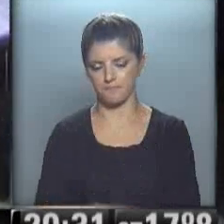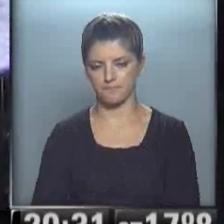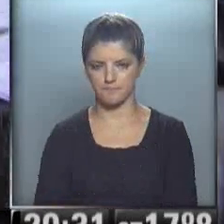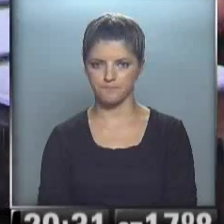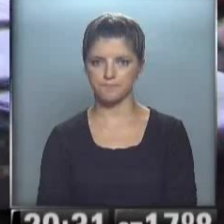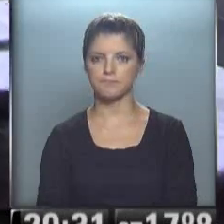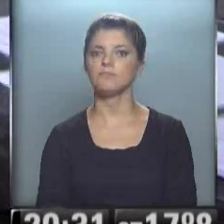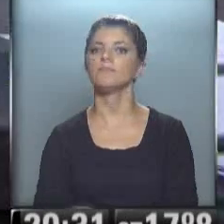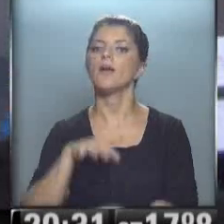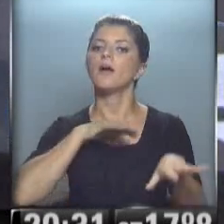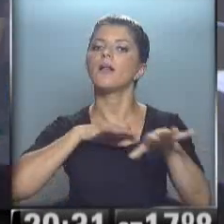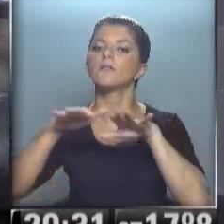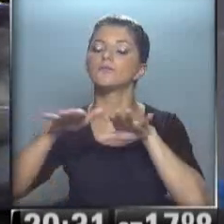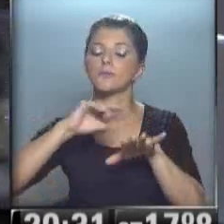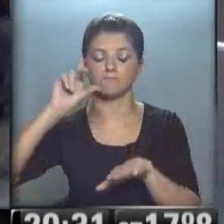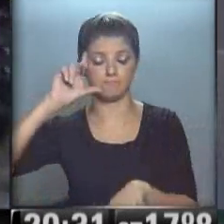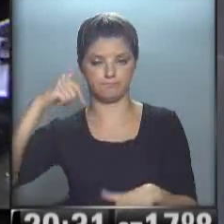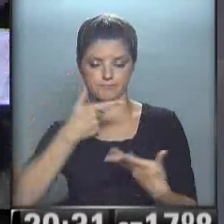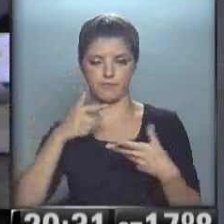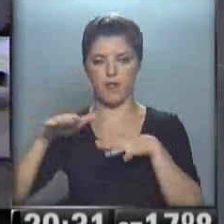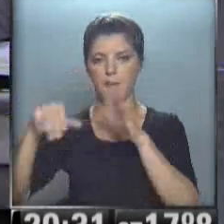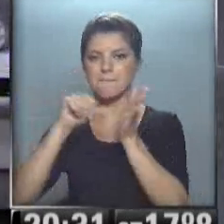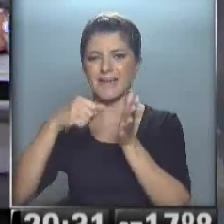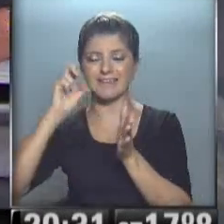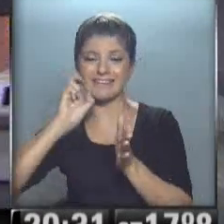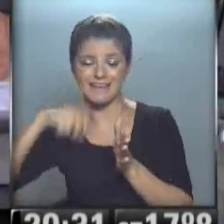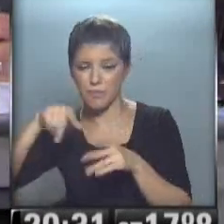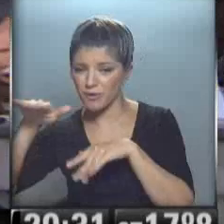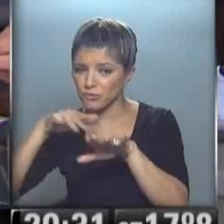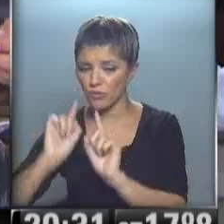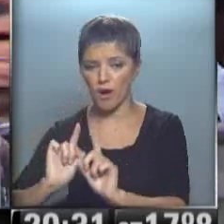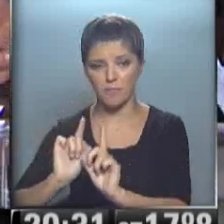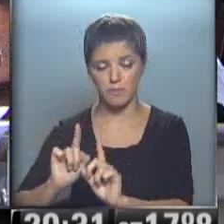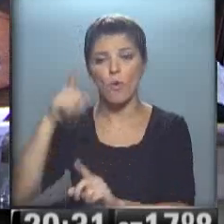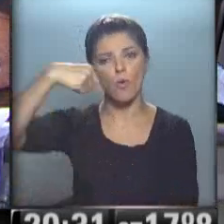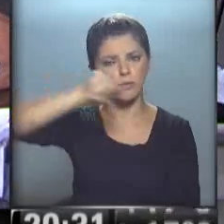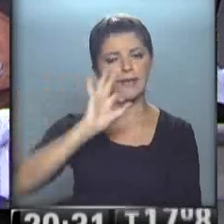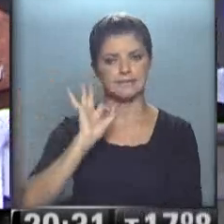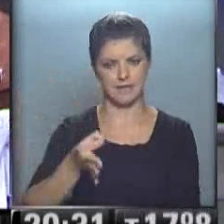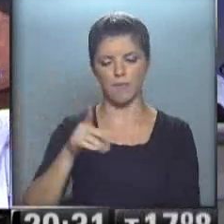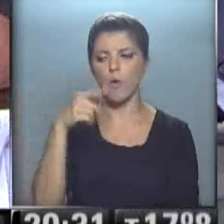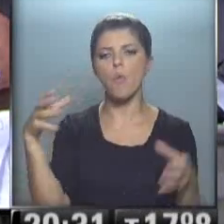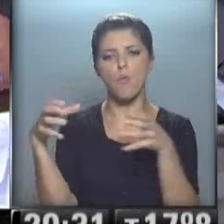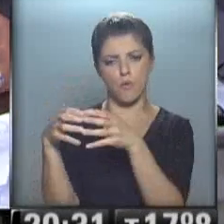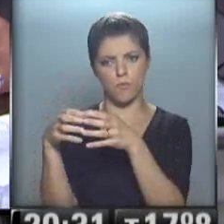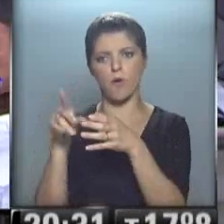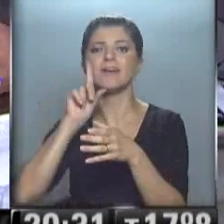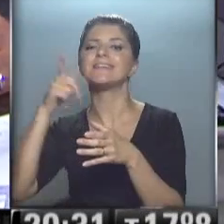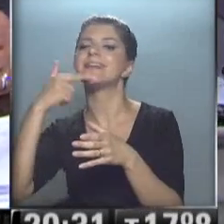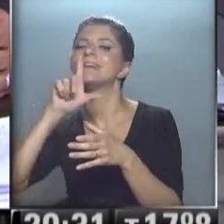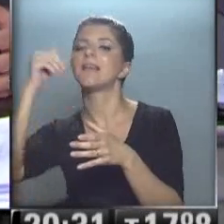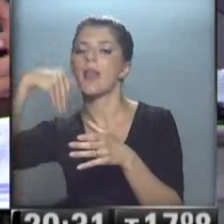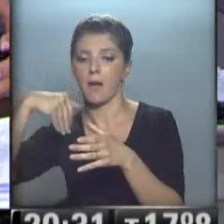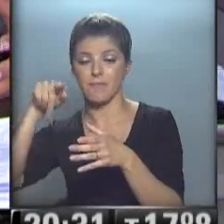Crece la conmoción en Nigeria por lo que está ocurriendo en ese país. Saben ustedes que hay un grupo islámico